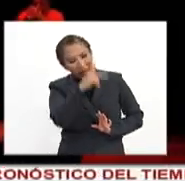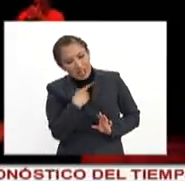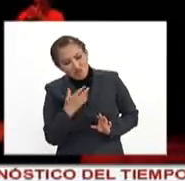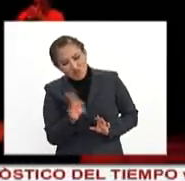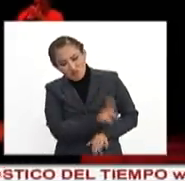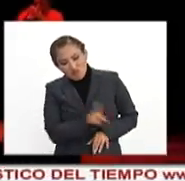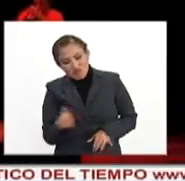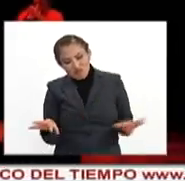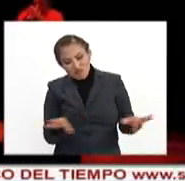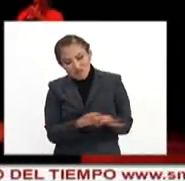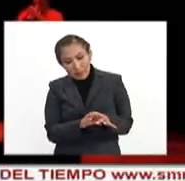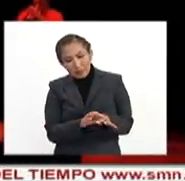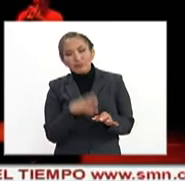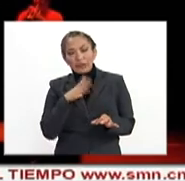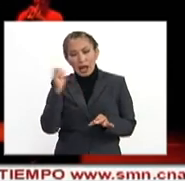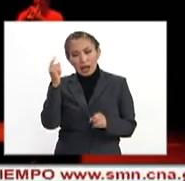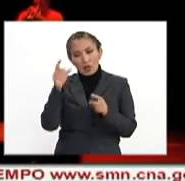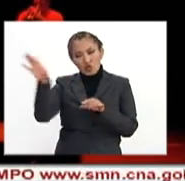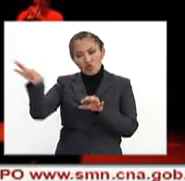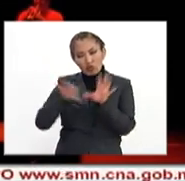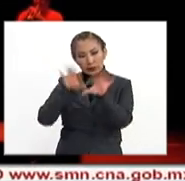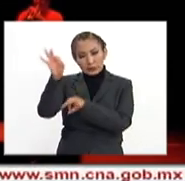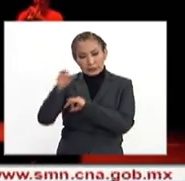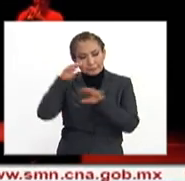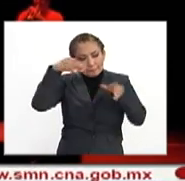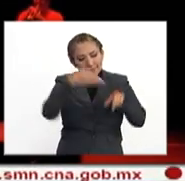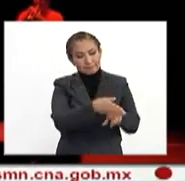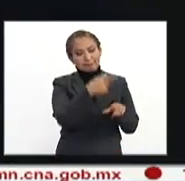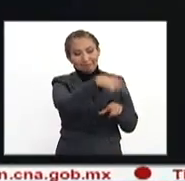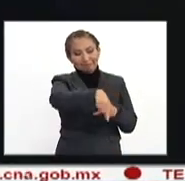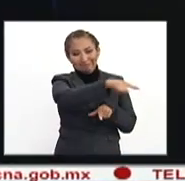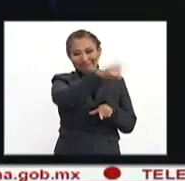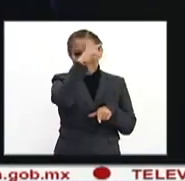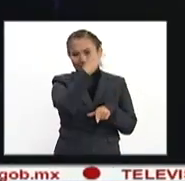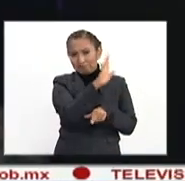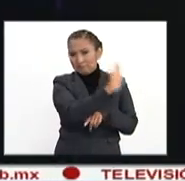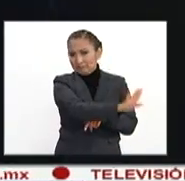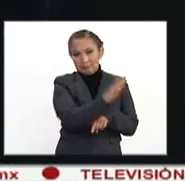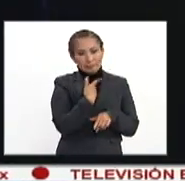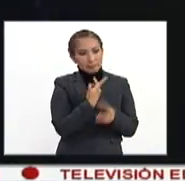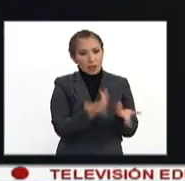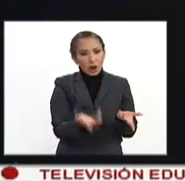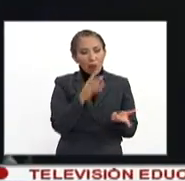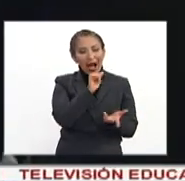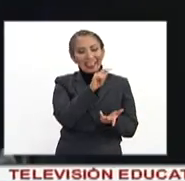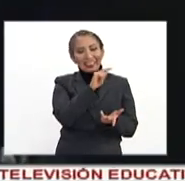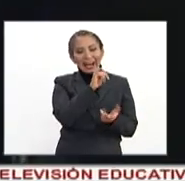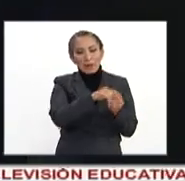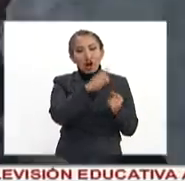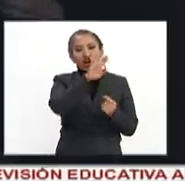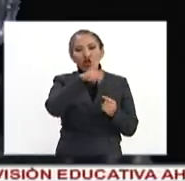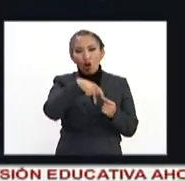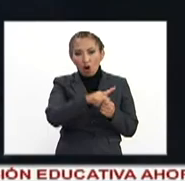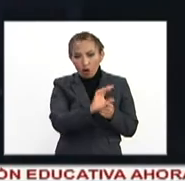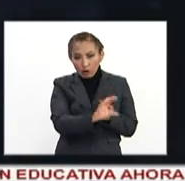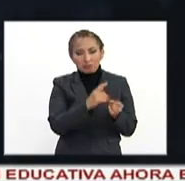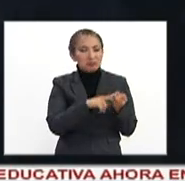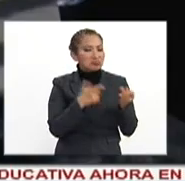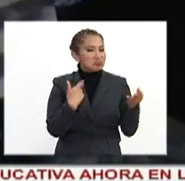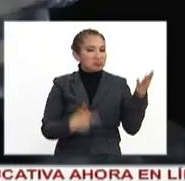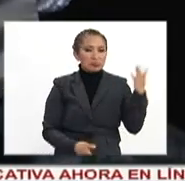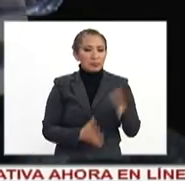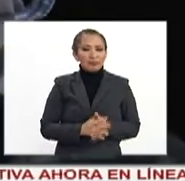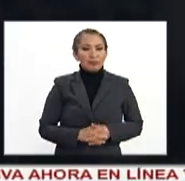mexicano hay mucho contenido enfocado en el mercado, en el género alternativo, rock alternativo, todo lo